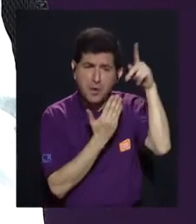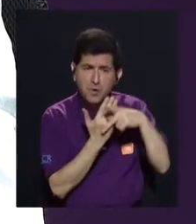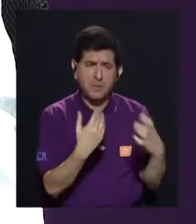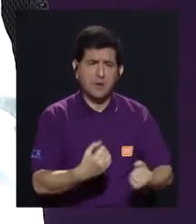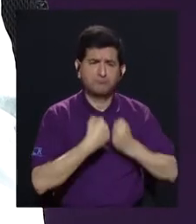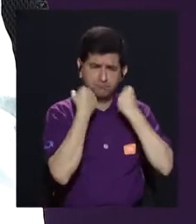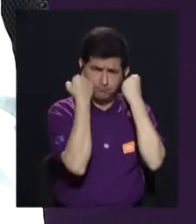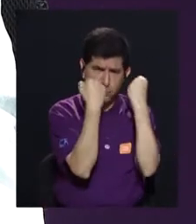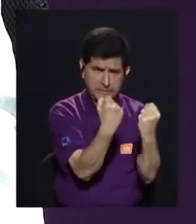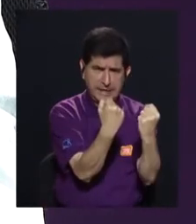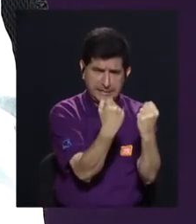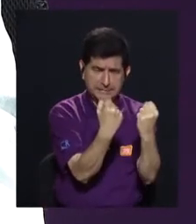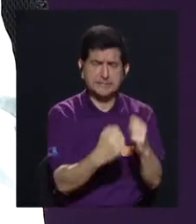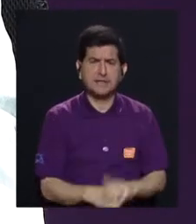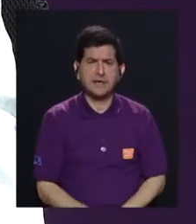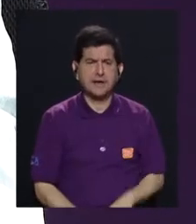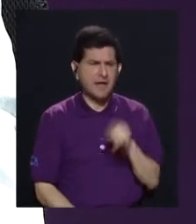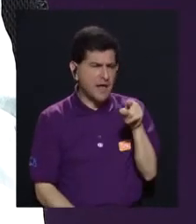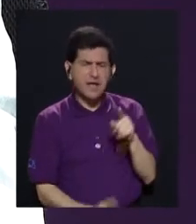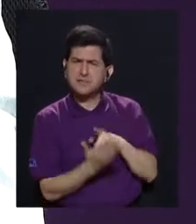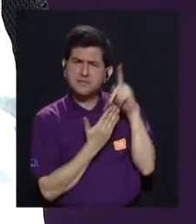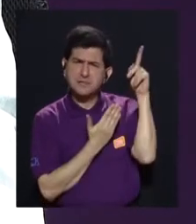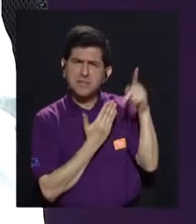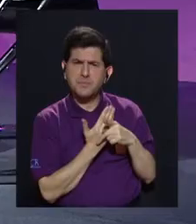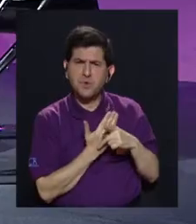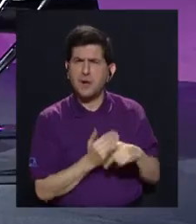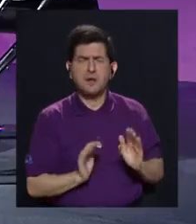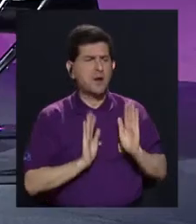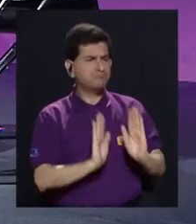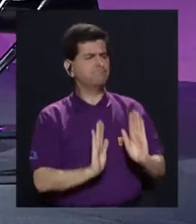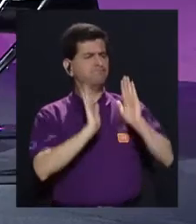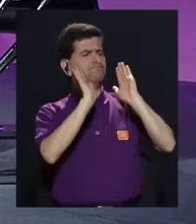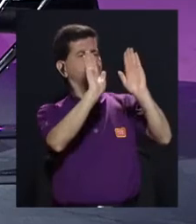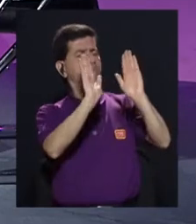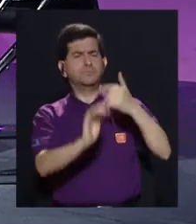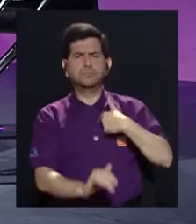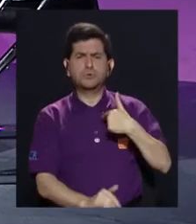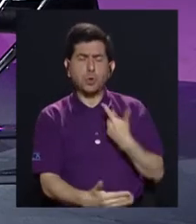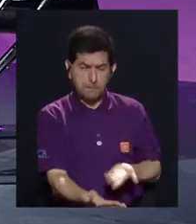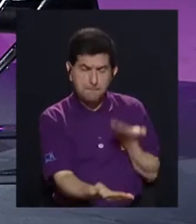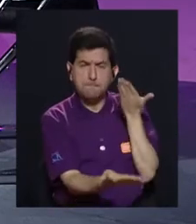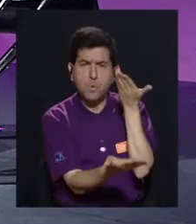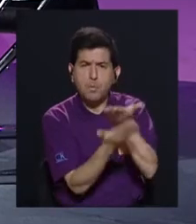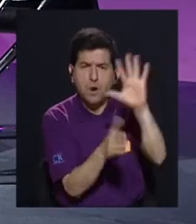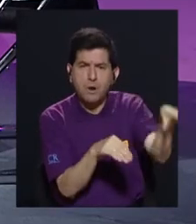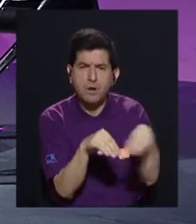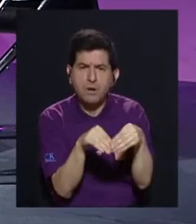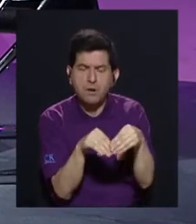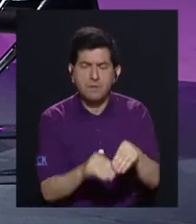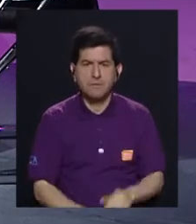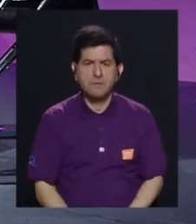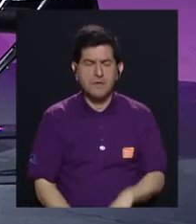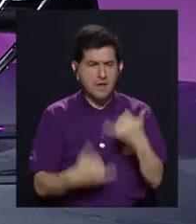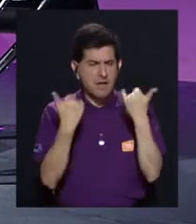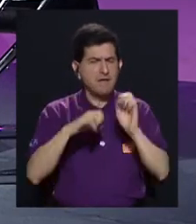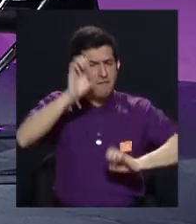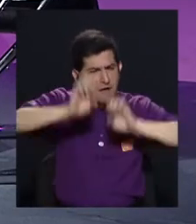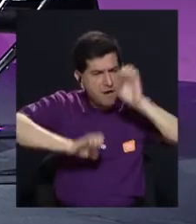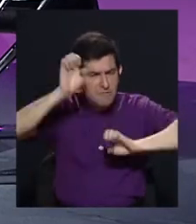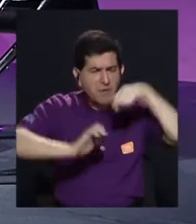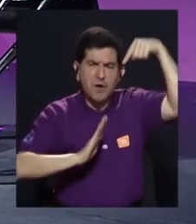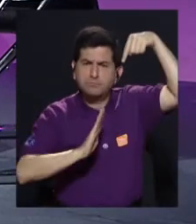fortalecimiento que es un programa digamos extraordinario yo estoy proponiendo además y hemos valorado